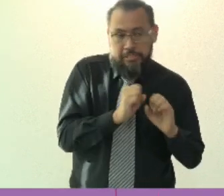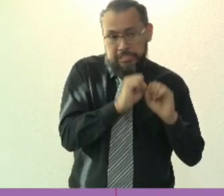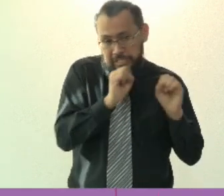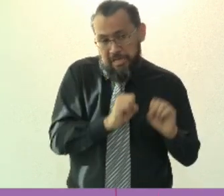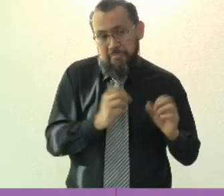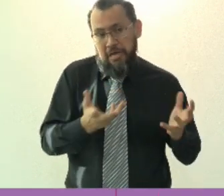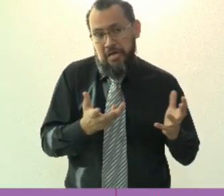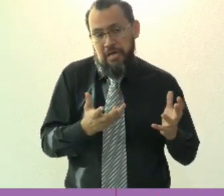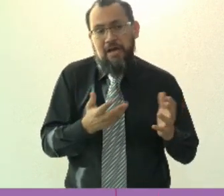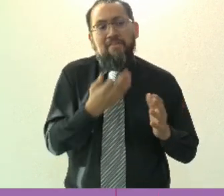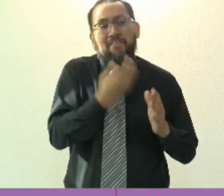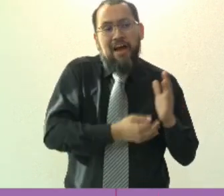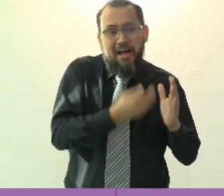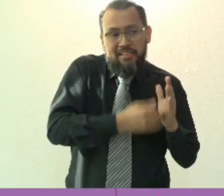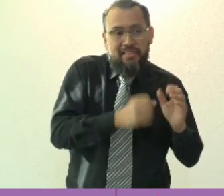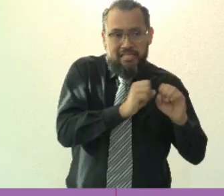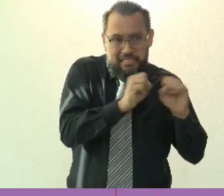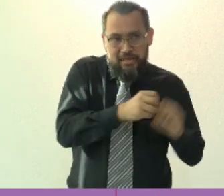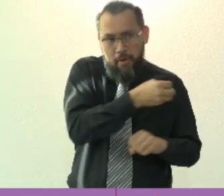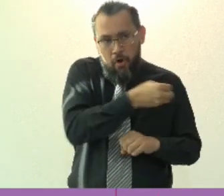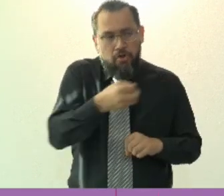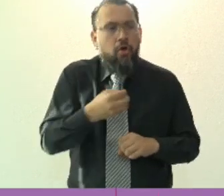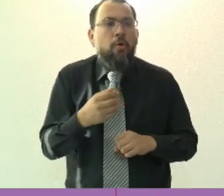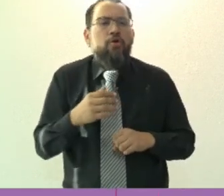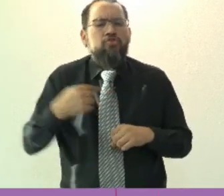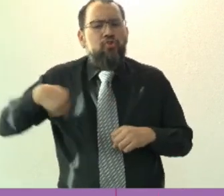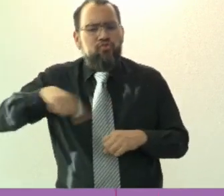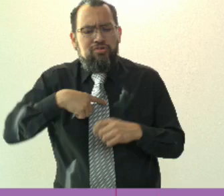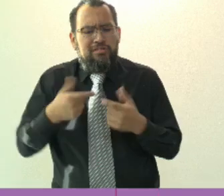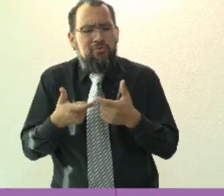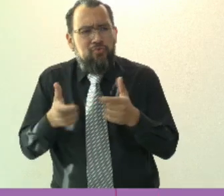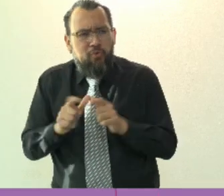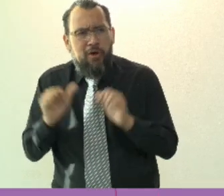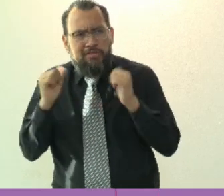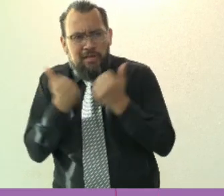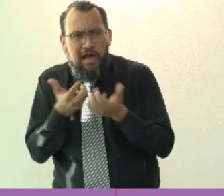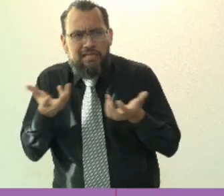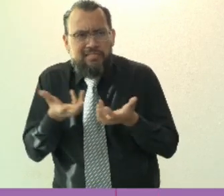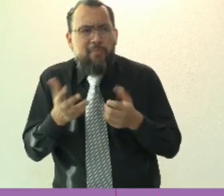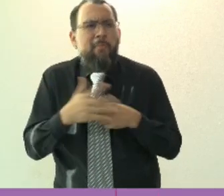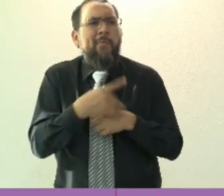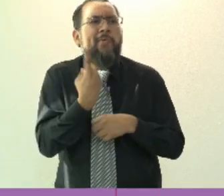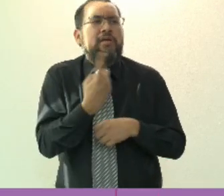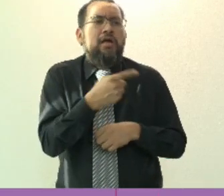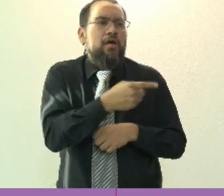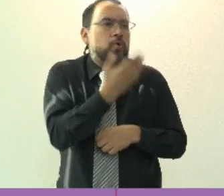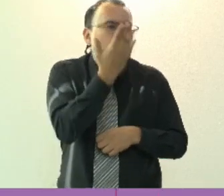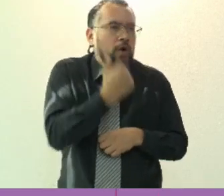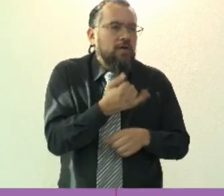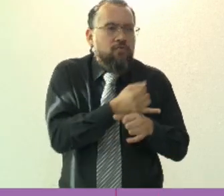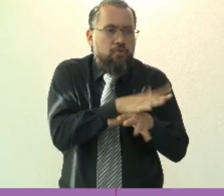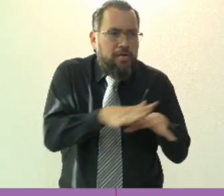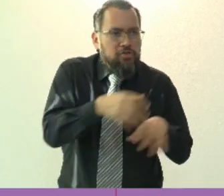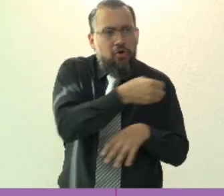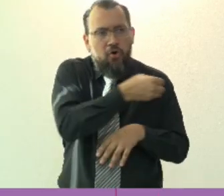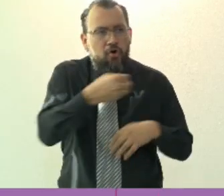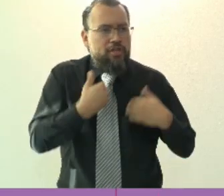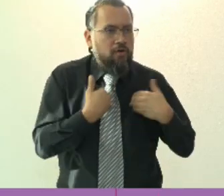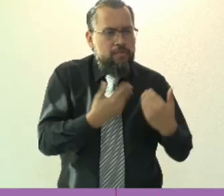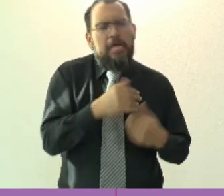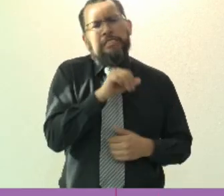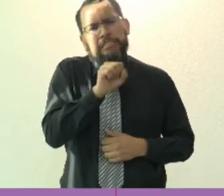Nacimos porque no había información suficiente, confiable, organizada, sistematizada, aunque ya había ley